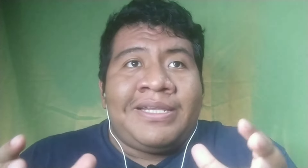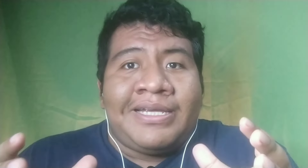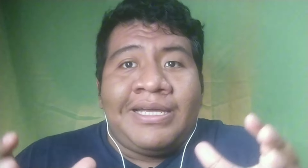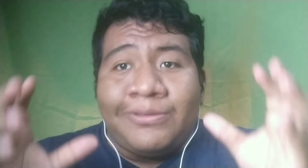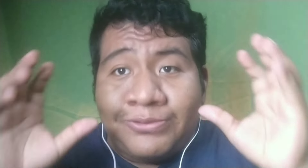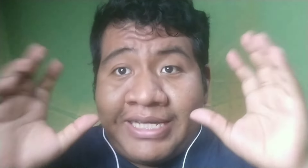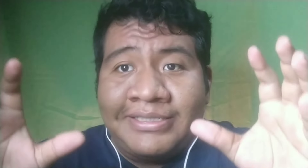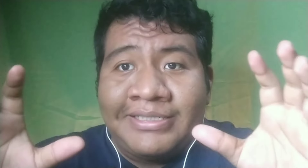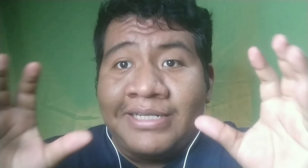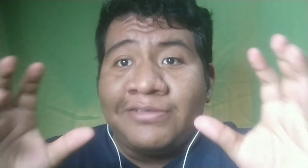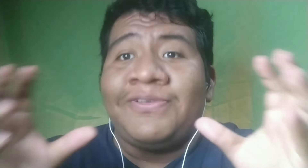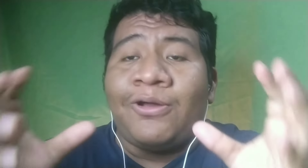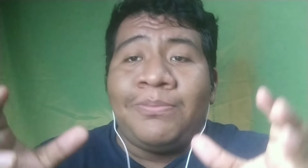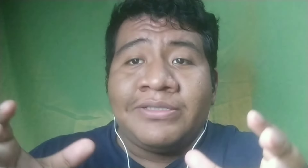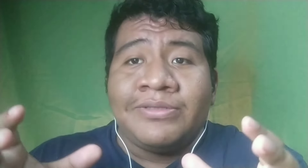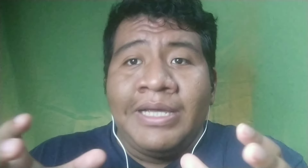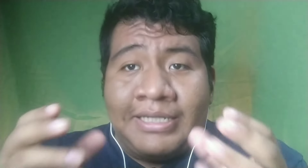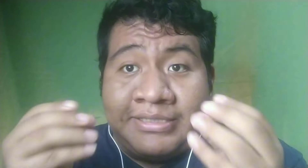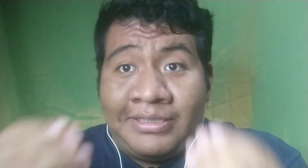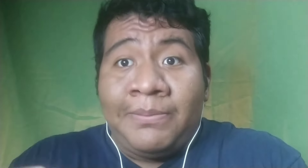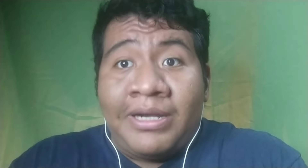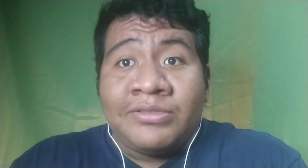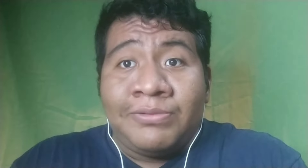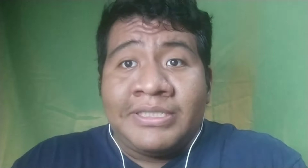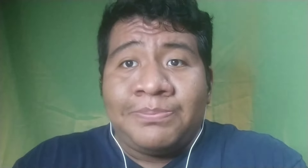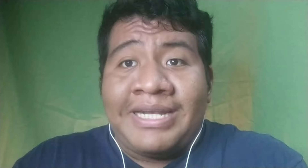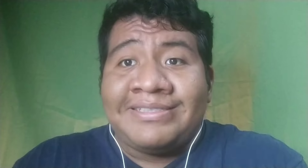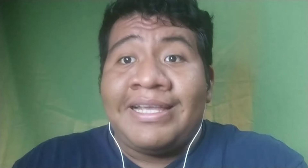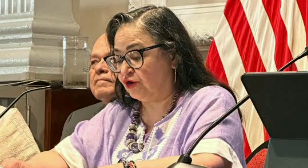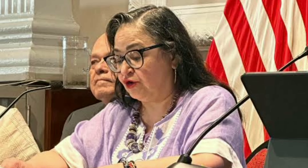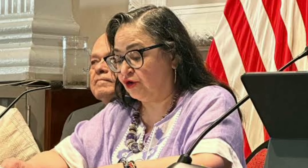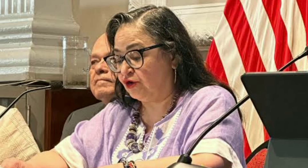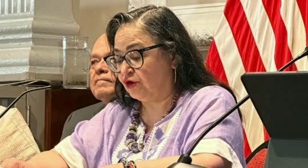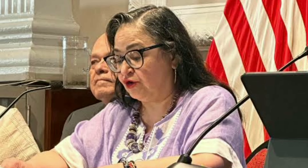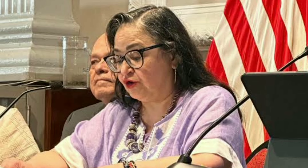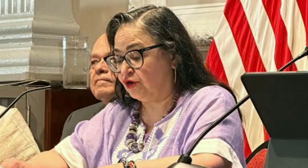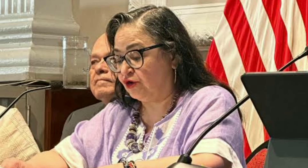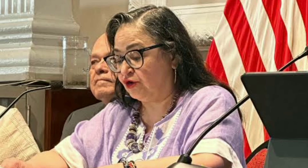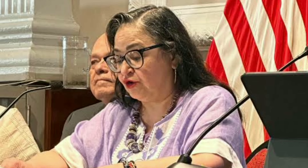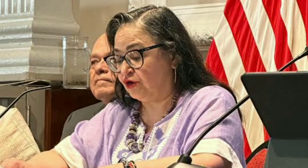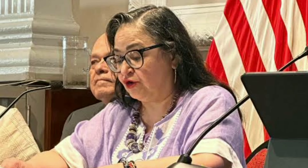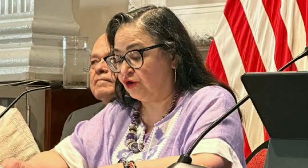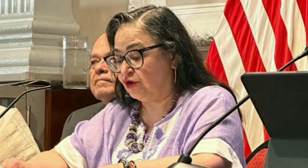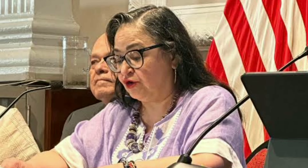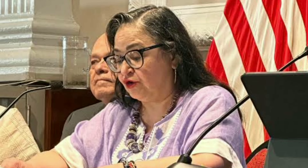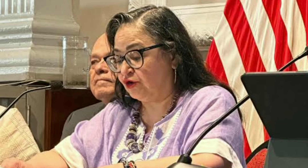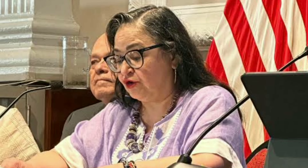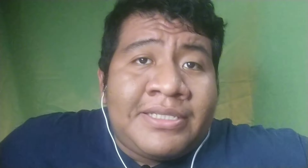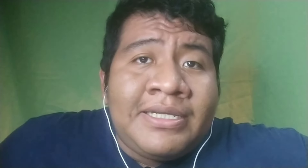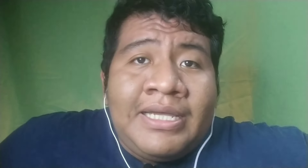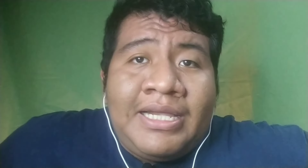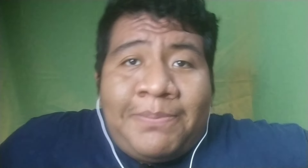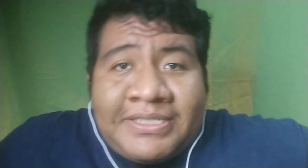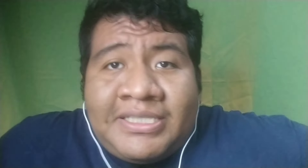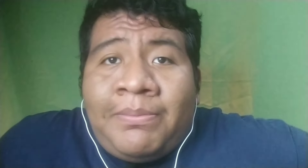a tener que usarse ciertos fideicomisos que se tienen para los jueces para esta elección. Escucha esta nota que está realmente